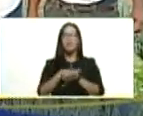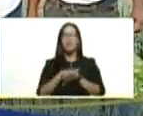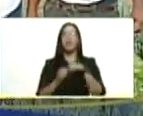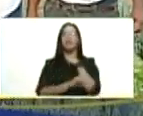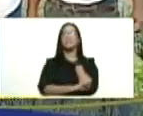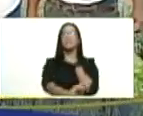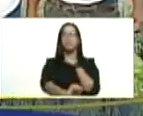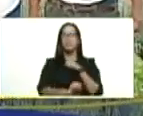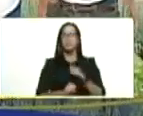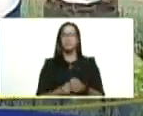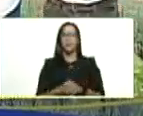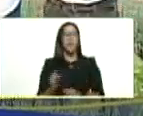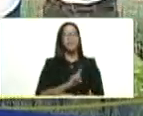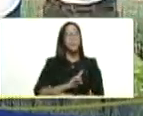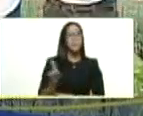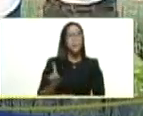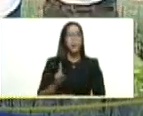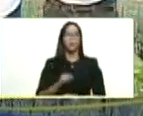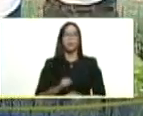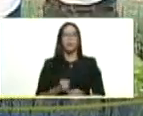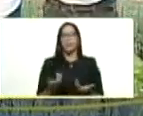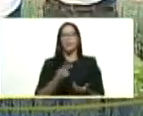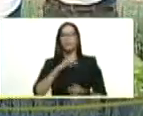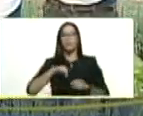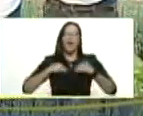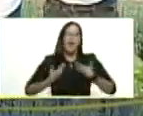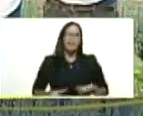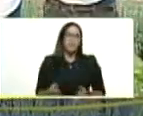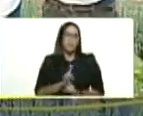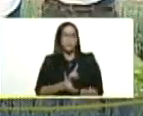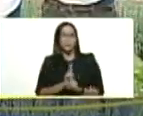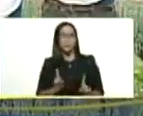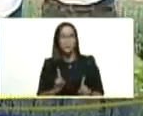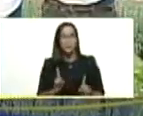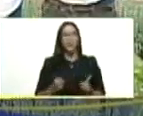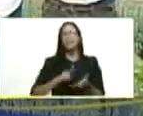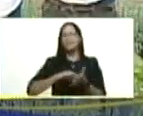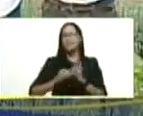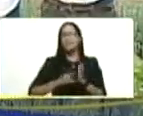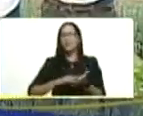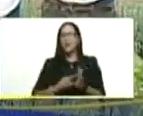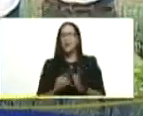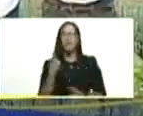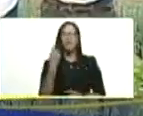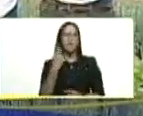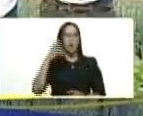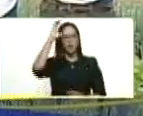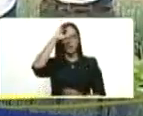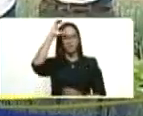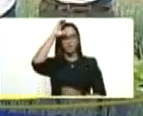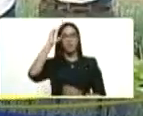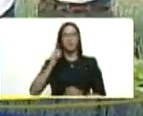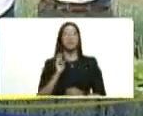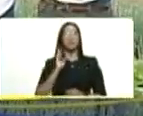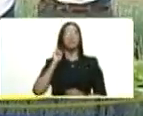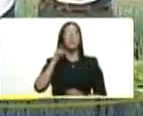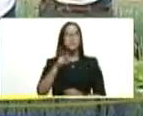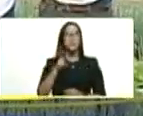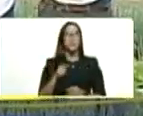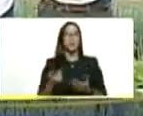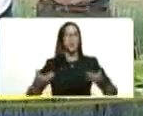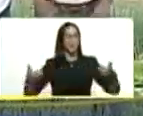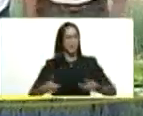tampoco es un momento para cansarse porque cansarse significaría falta de conciencia. Y usted, con ese